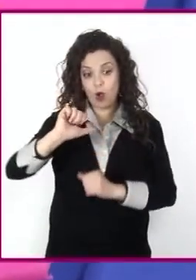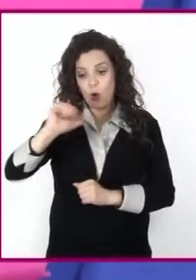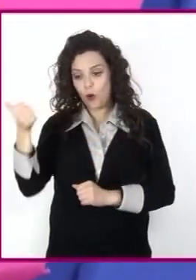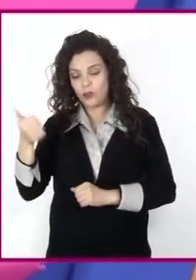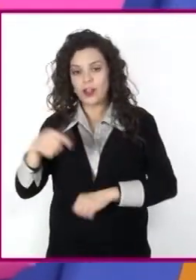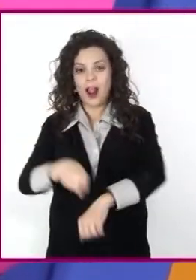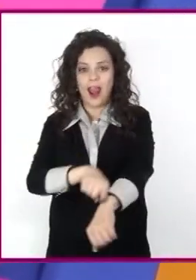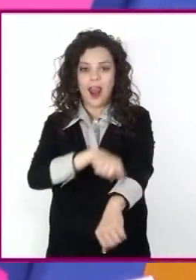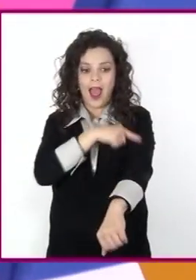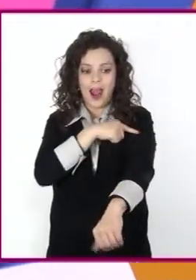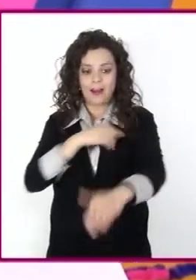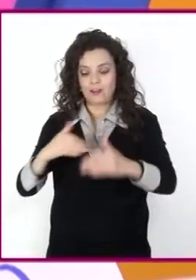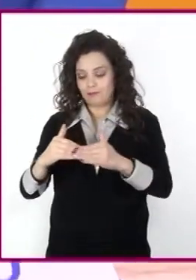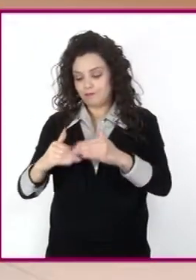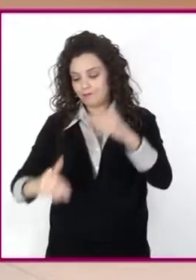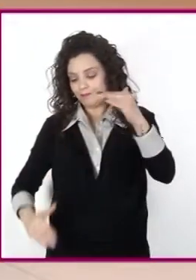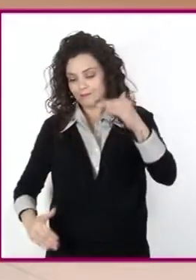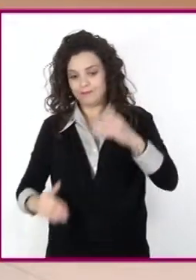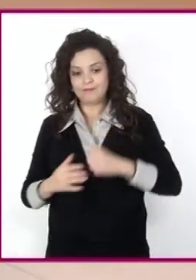largo.